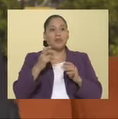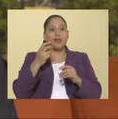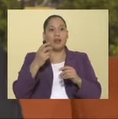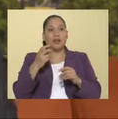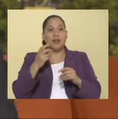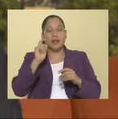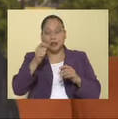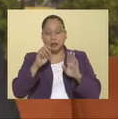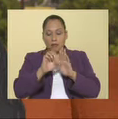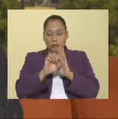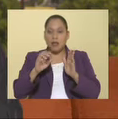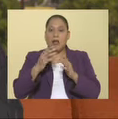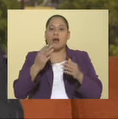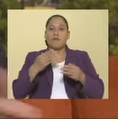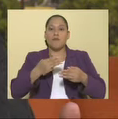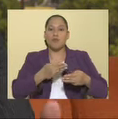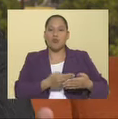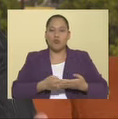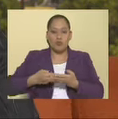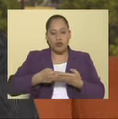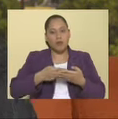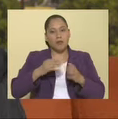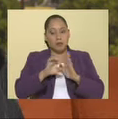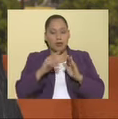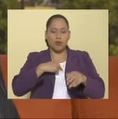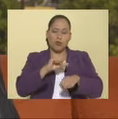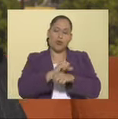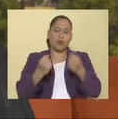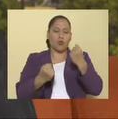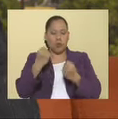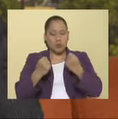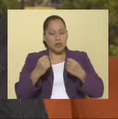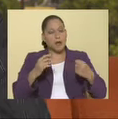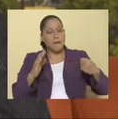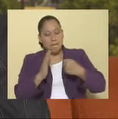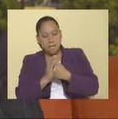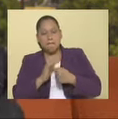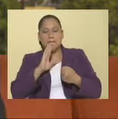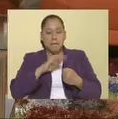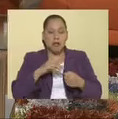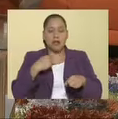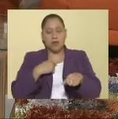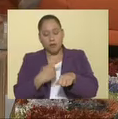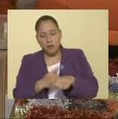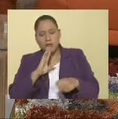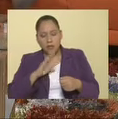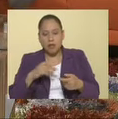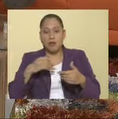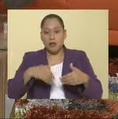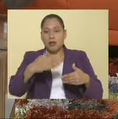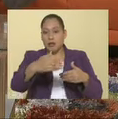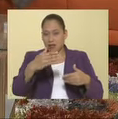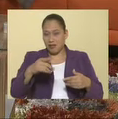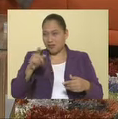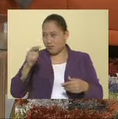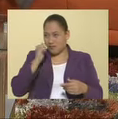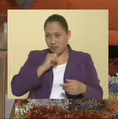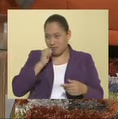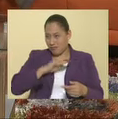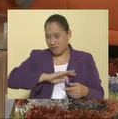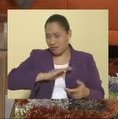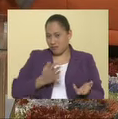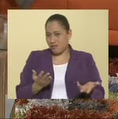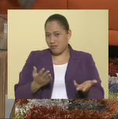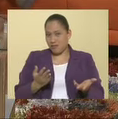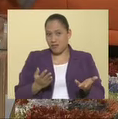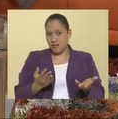este muñeco dependiente de compro el coche, estoy bien, me lo chocan, estoy mal, me enfermo, estoy mal, me curan, Es que estoy entonces bien. siempre vamos a estar con